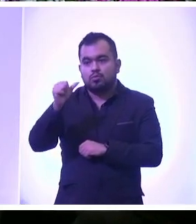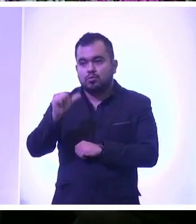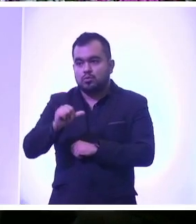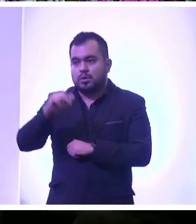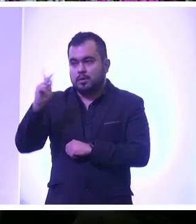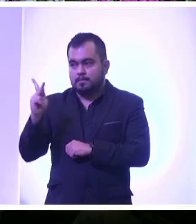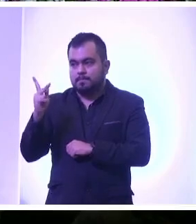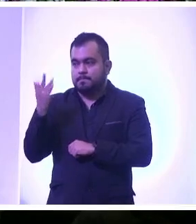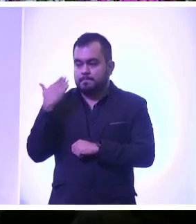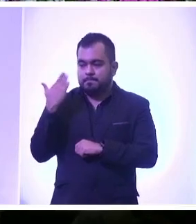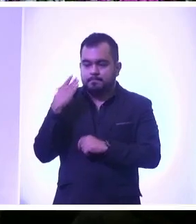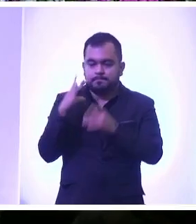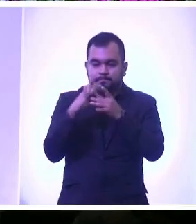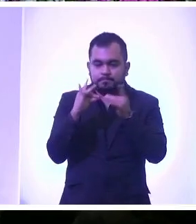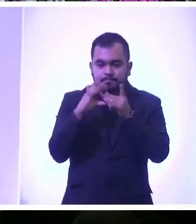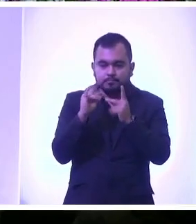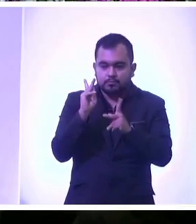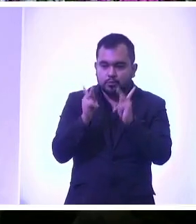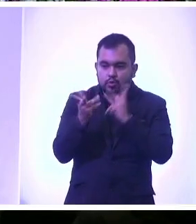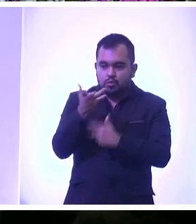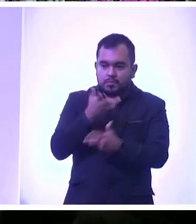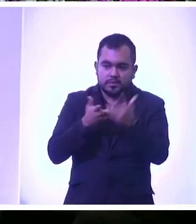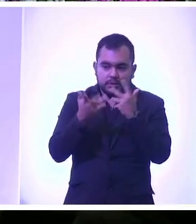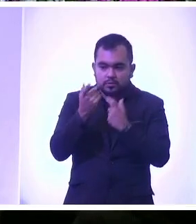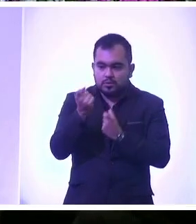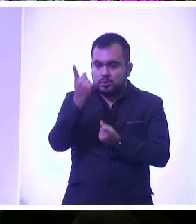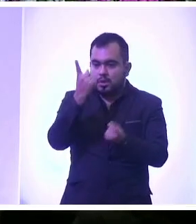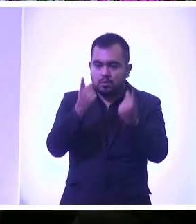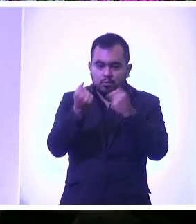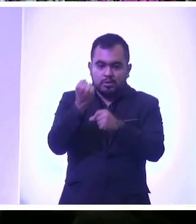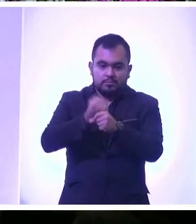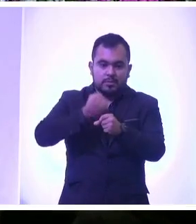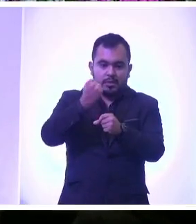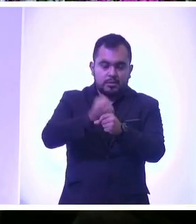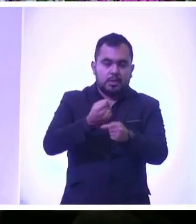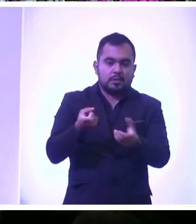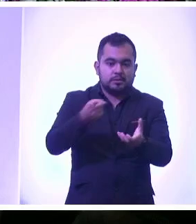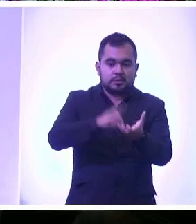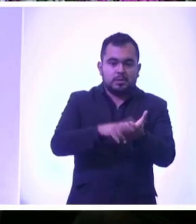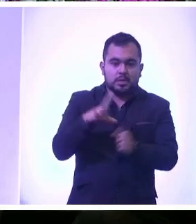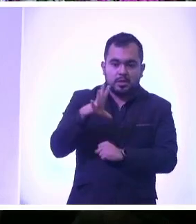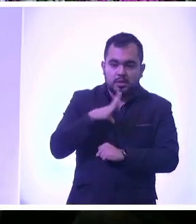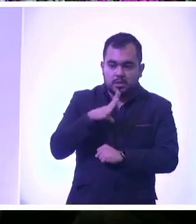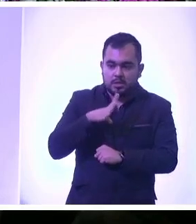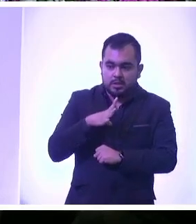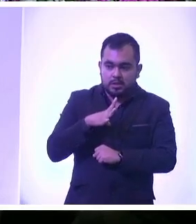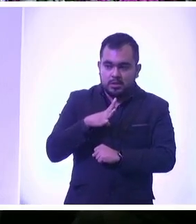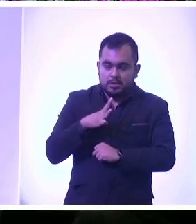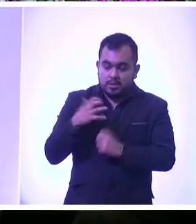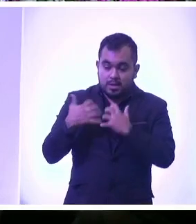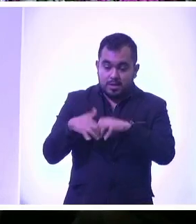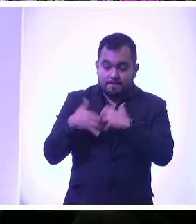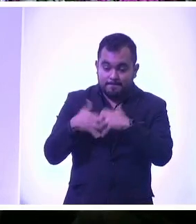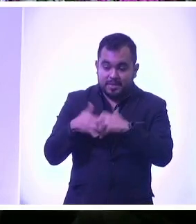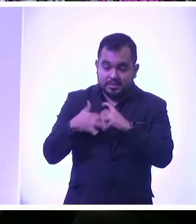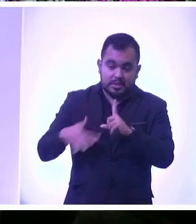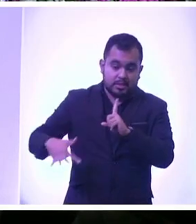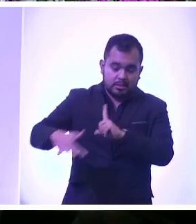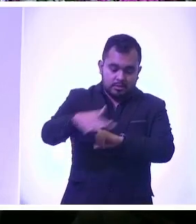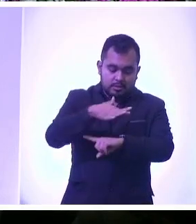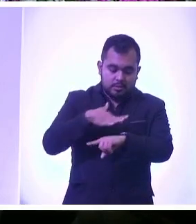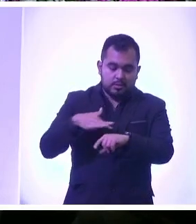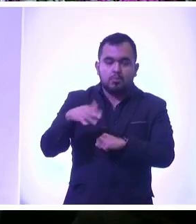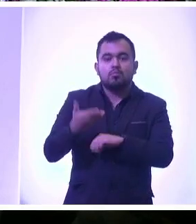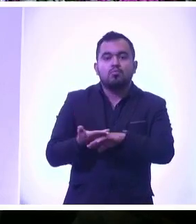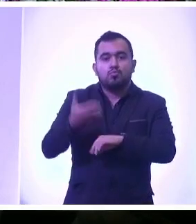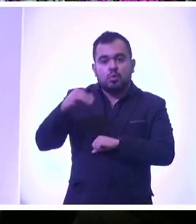teníamos la conversación precisamente de que algunas de de las prácticas que existen dentro del entorno empresarial son muy interesantes